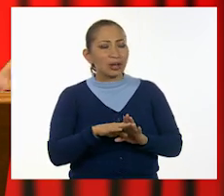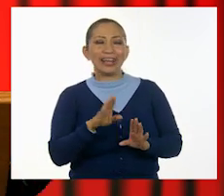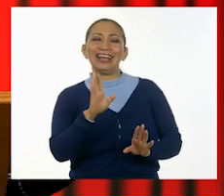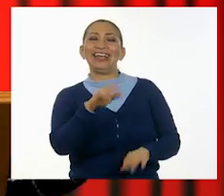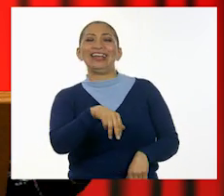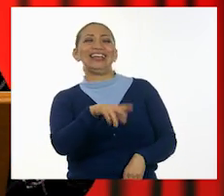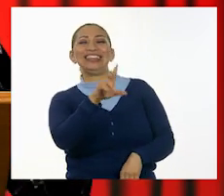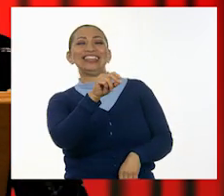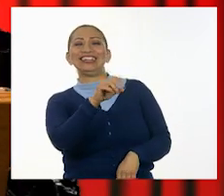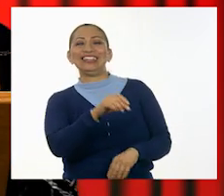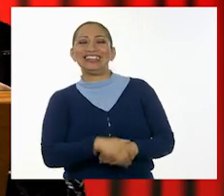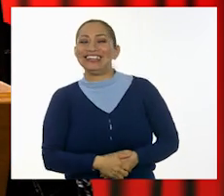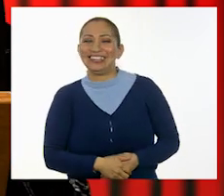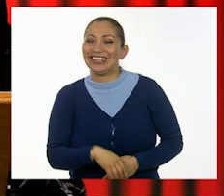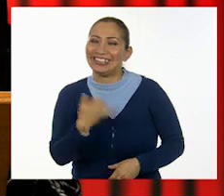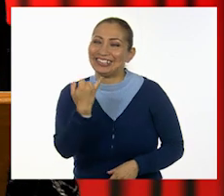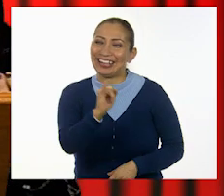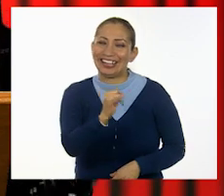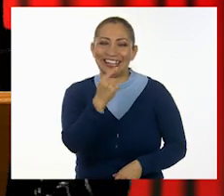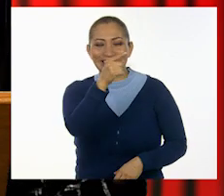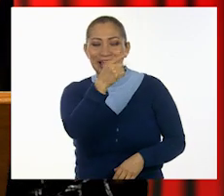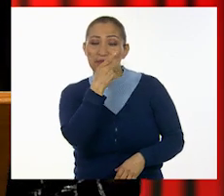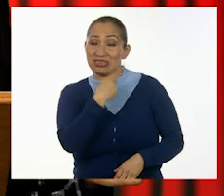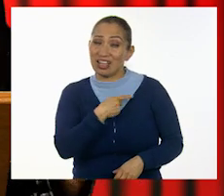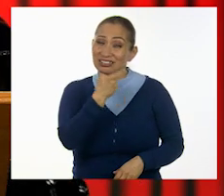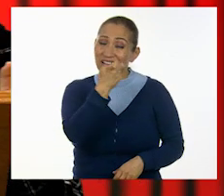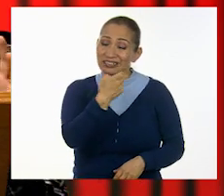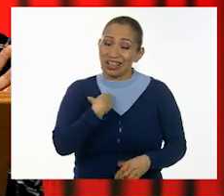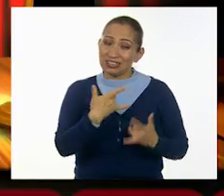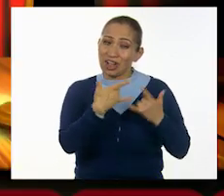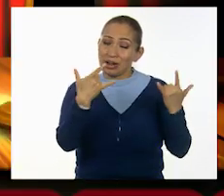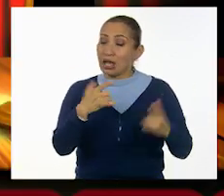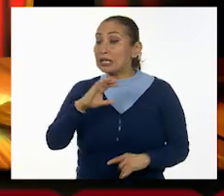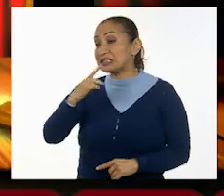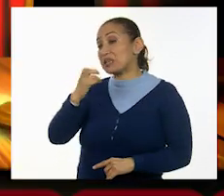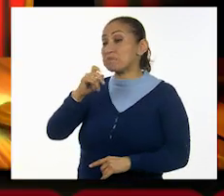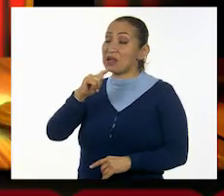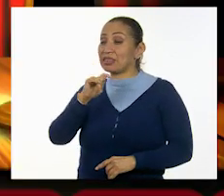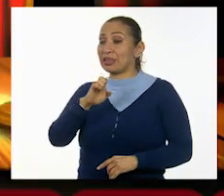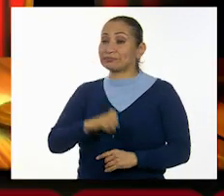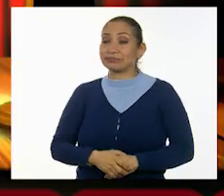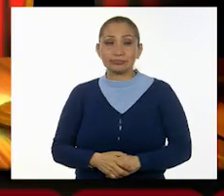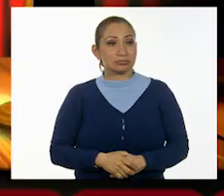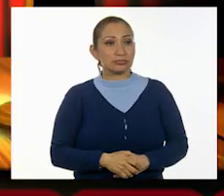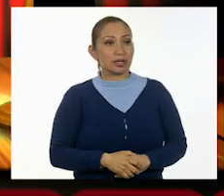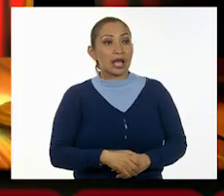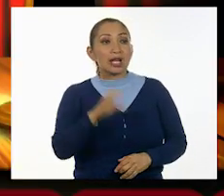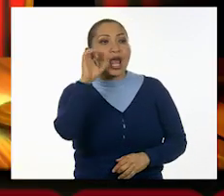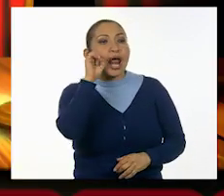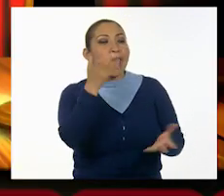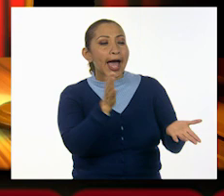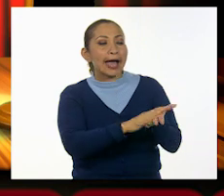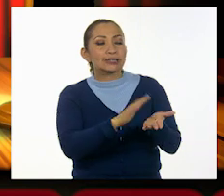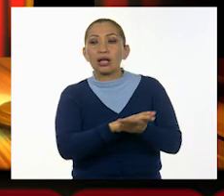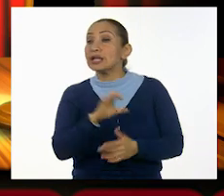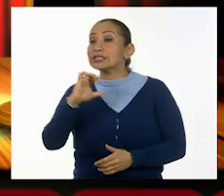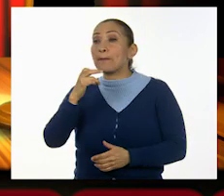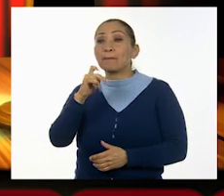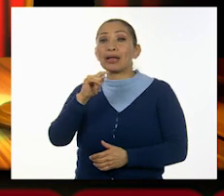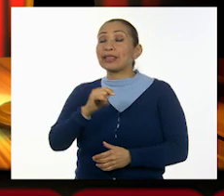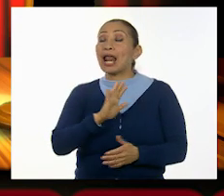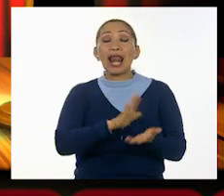No, a mí me va a contar ese cuento. Chímpete, Las naranjas.